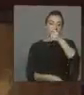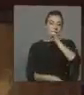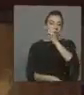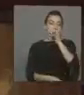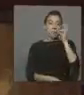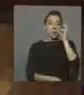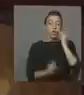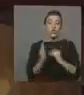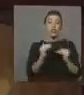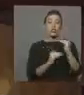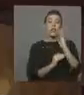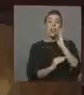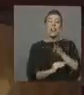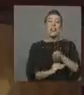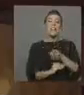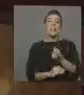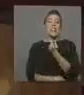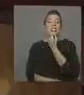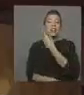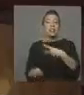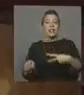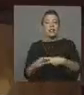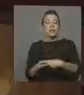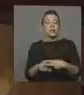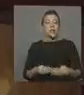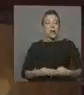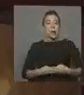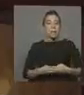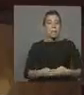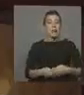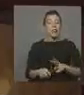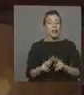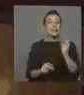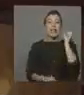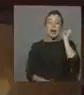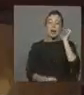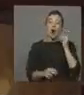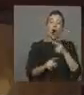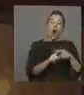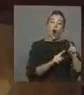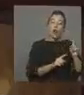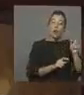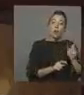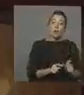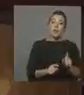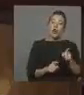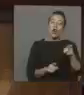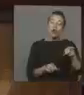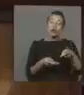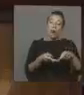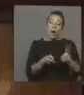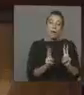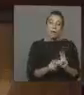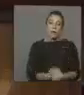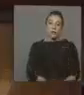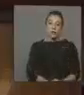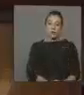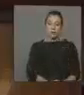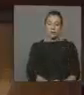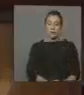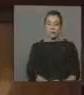por sobre el deber de denuncia ante una interrupción del embarazo realizada por la mujer o por un tercero con su consentimiento.